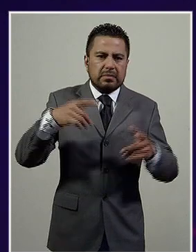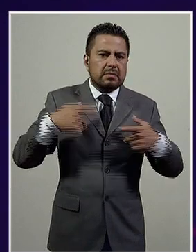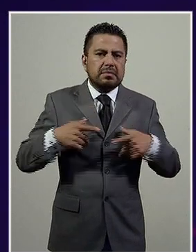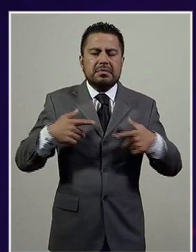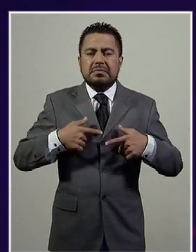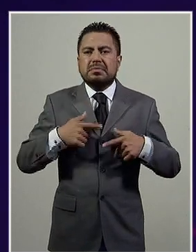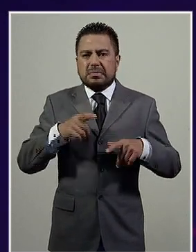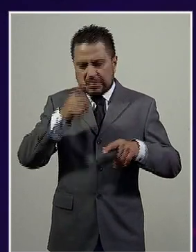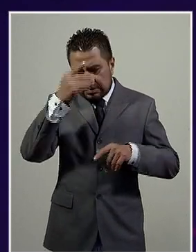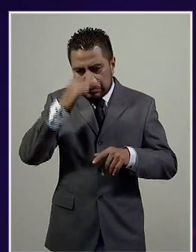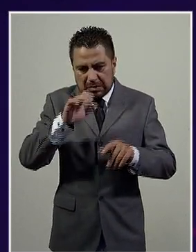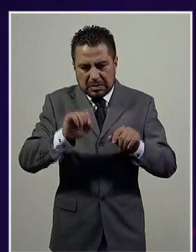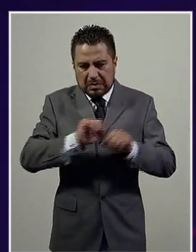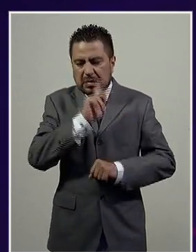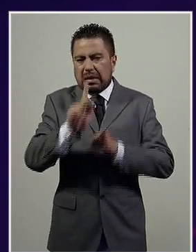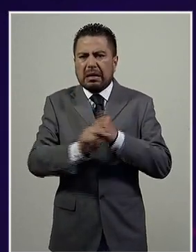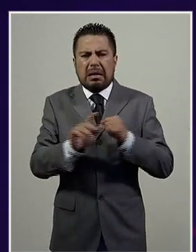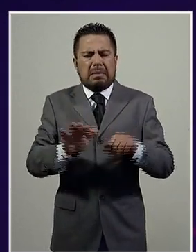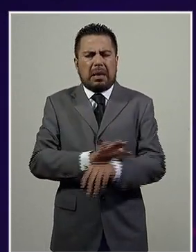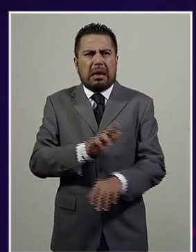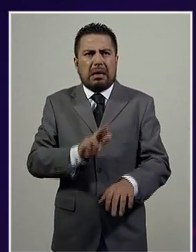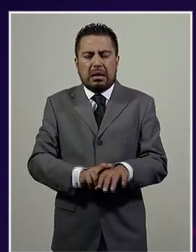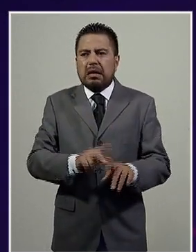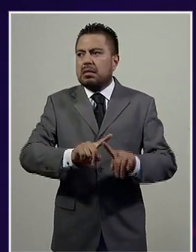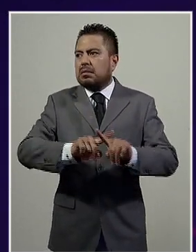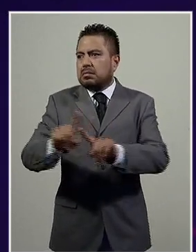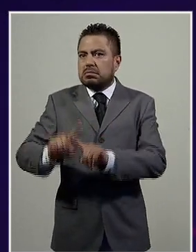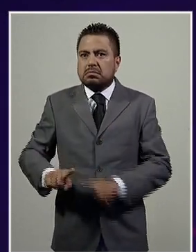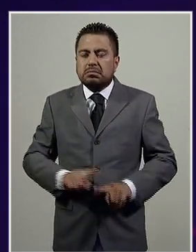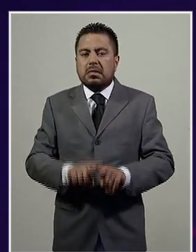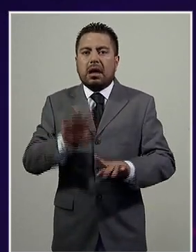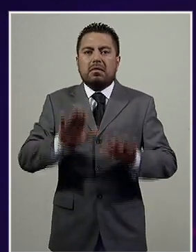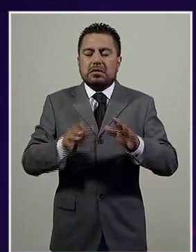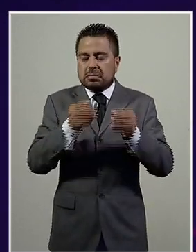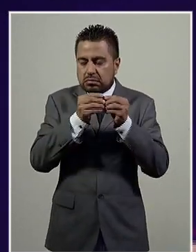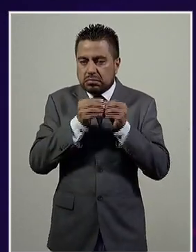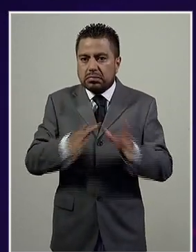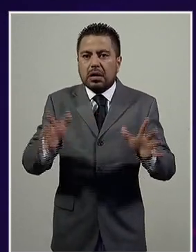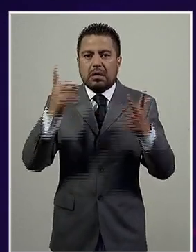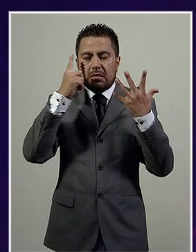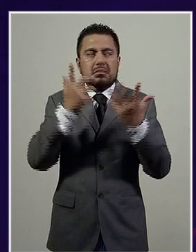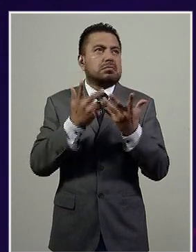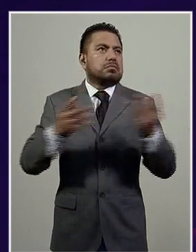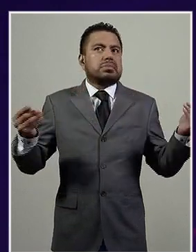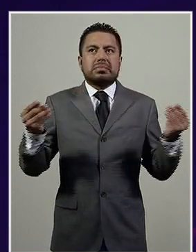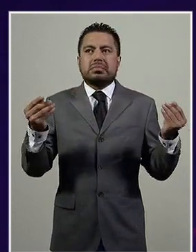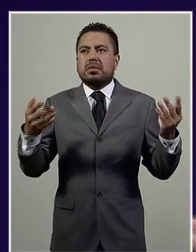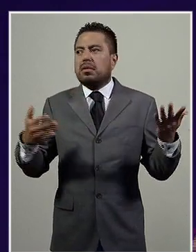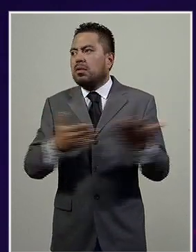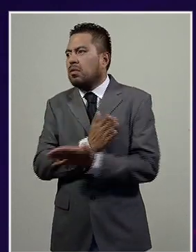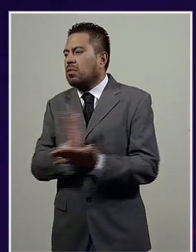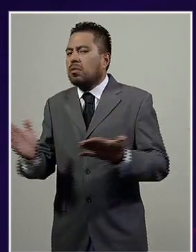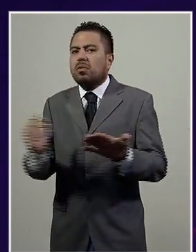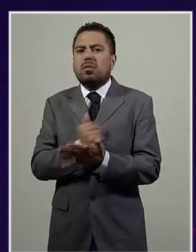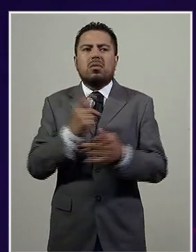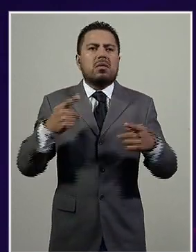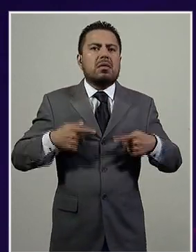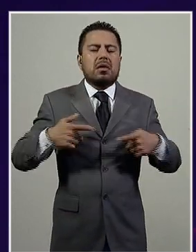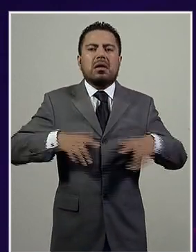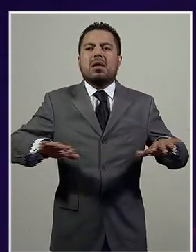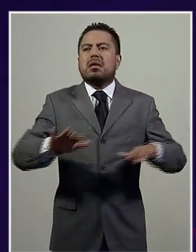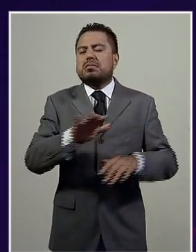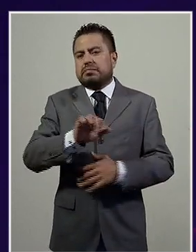país enorme, tan diverso? De repente nos perdemos de una enorme porción de la población.